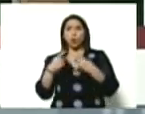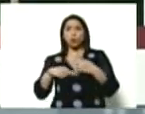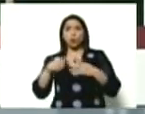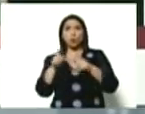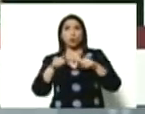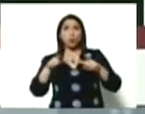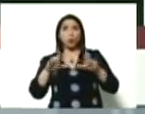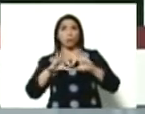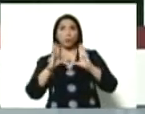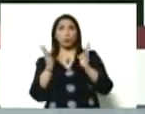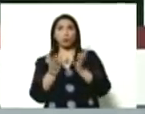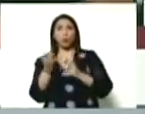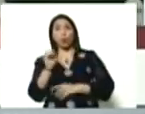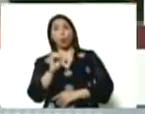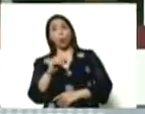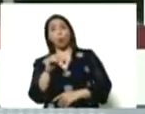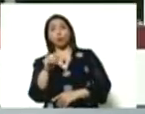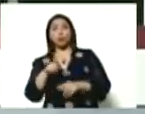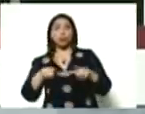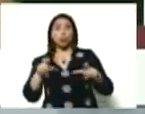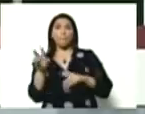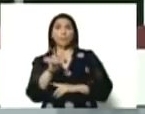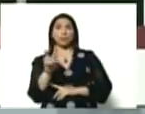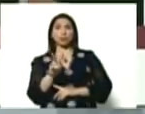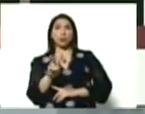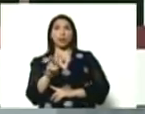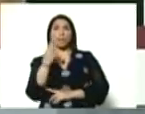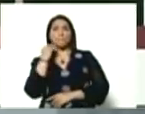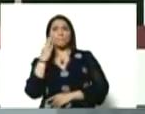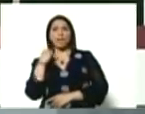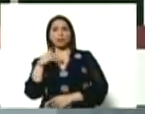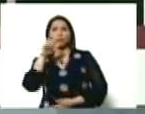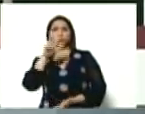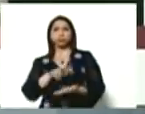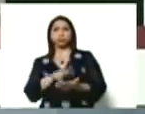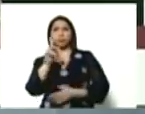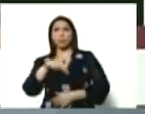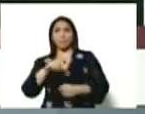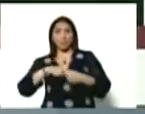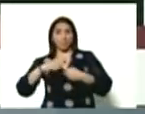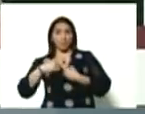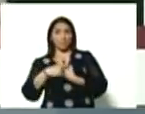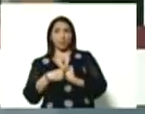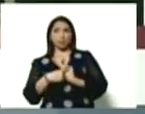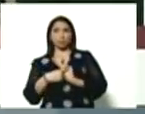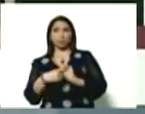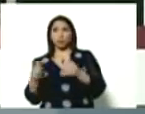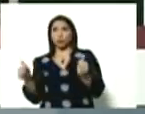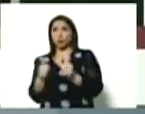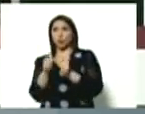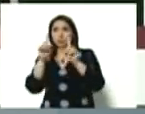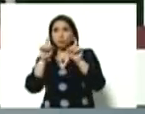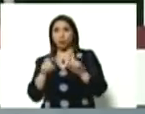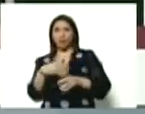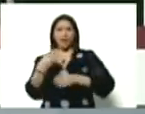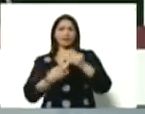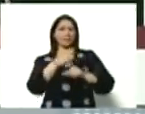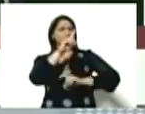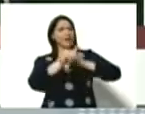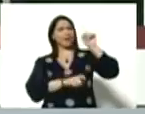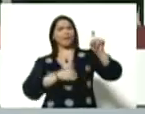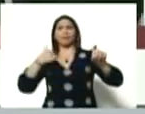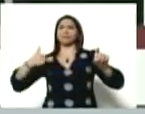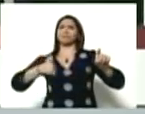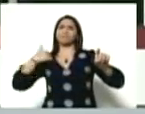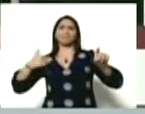mundo, desde otras partes de Venezuela, expertos también acreditados, involucrarse con las auditorías y hacer las preguntas